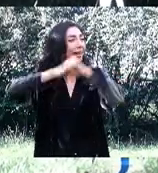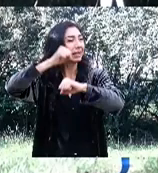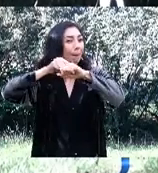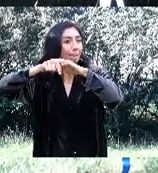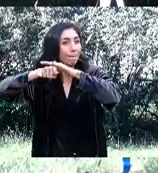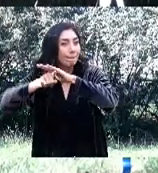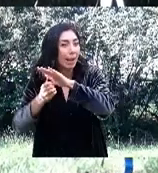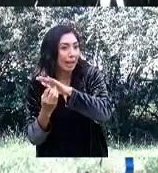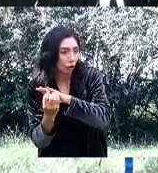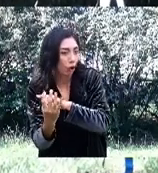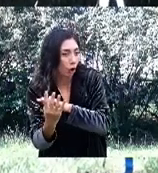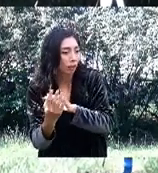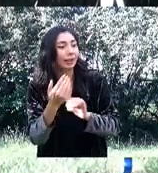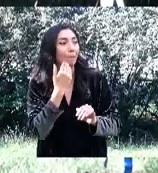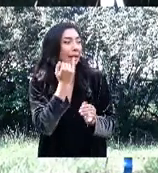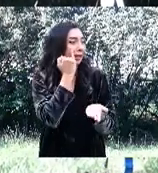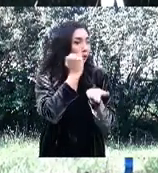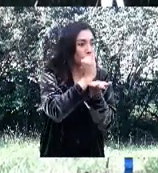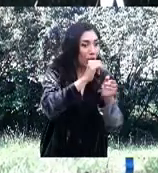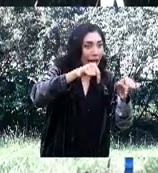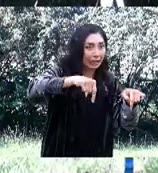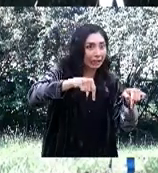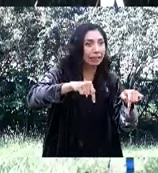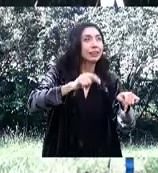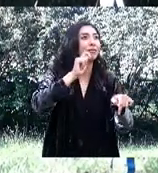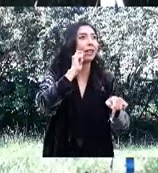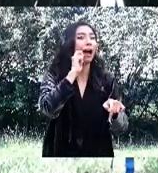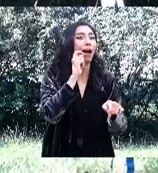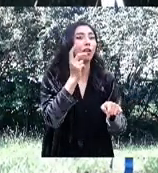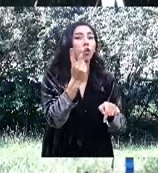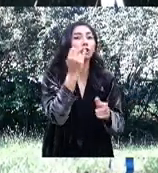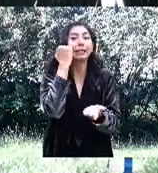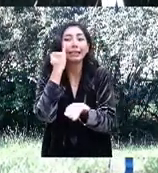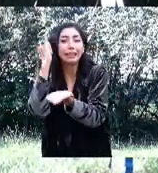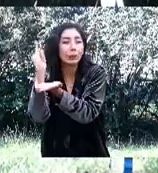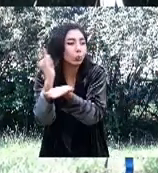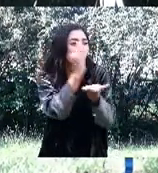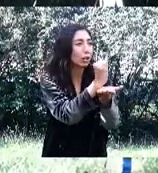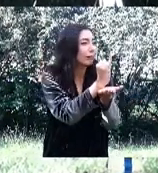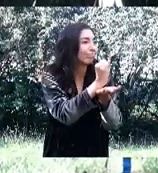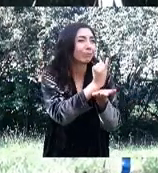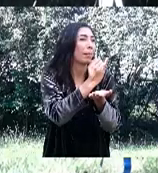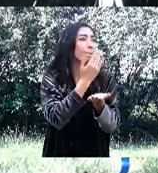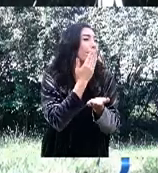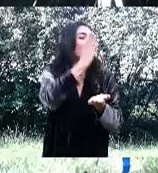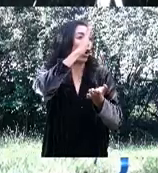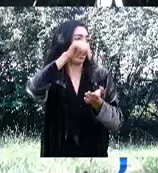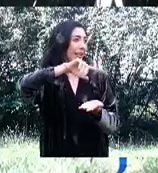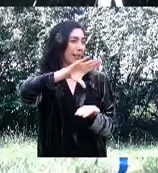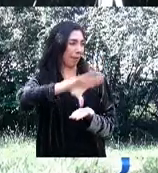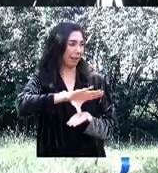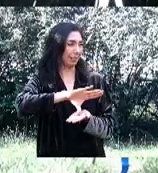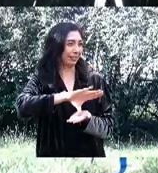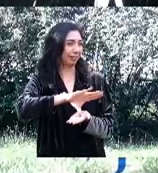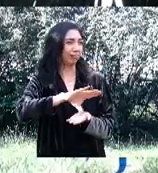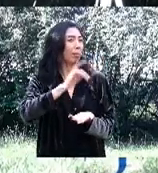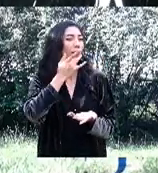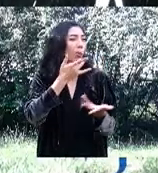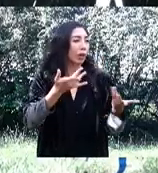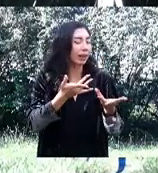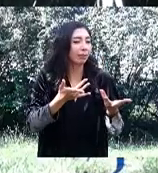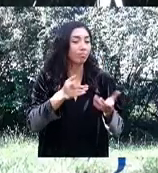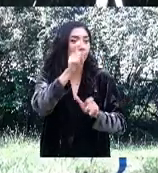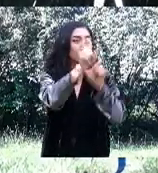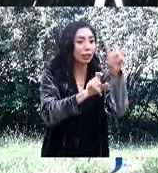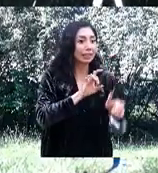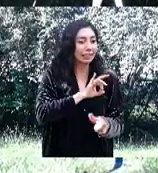personal eh dos de las mejores instituciones del país en términos de lo que nos hacen sentir a